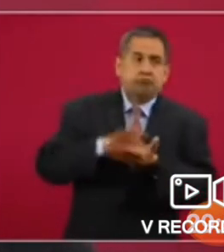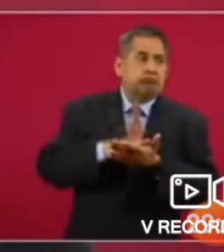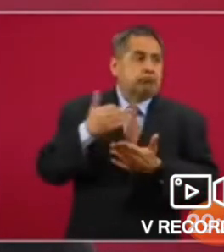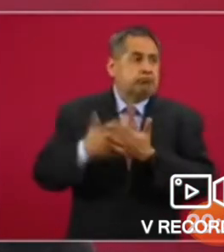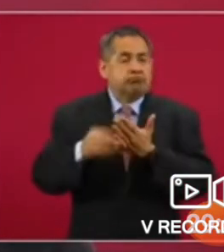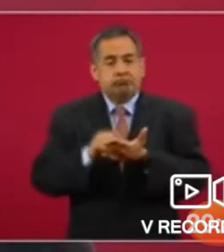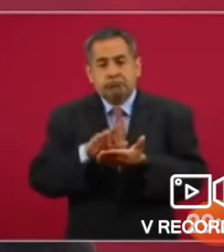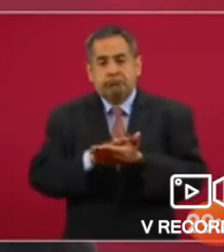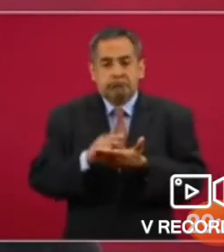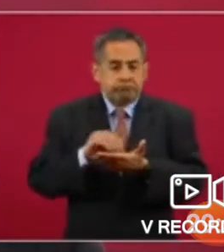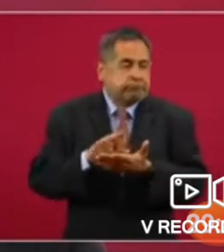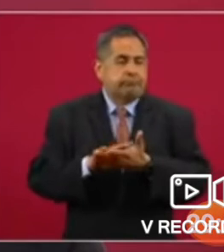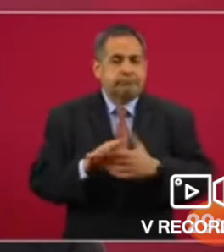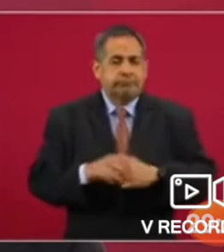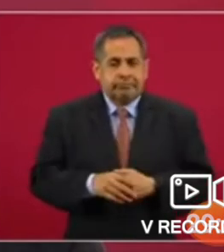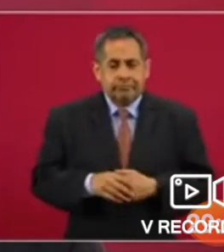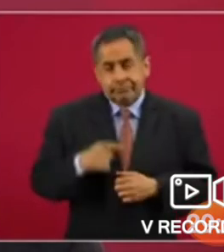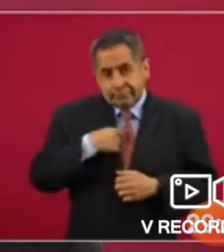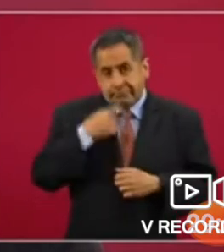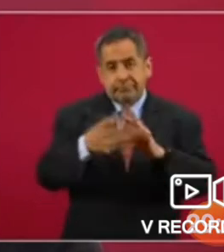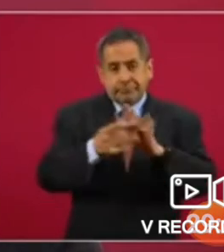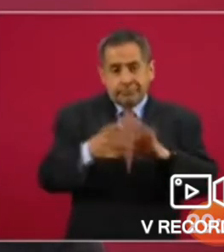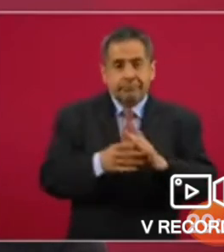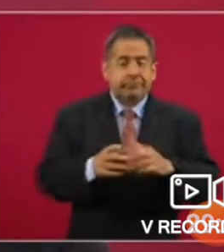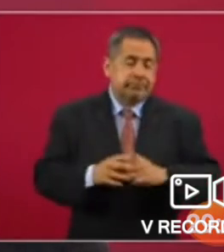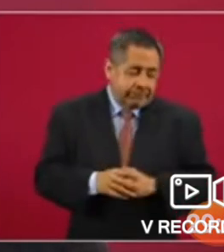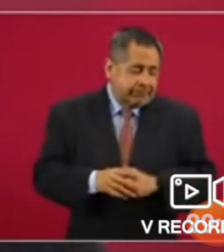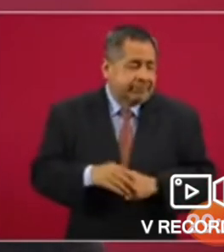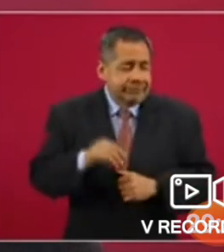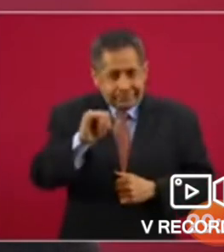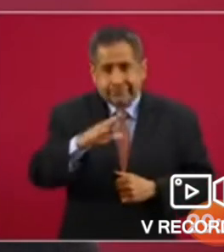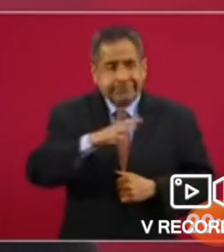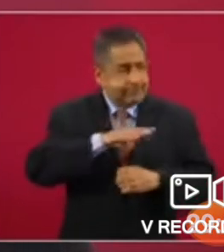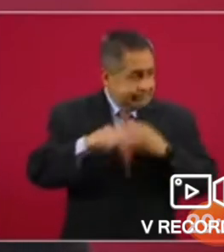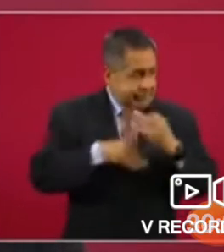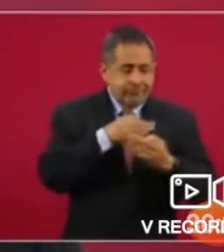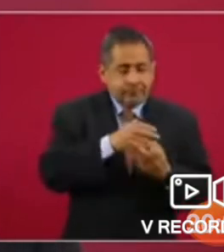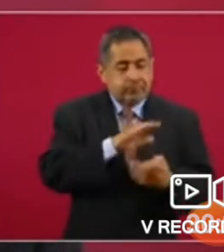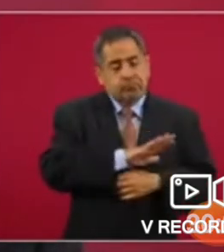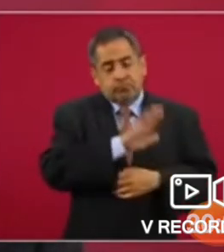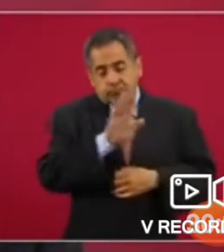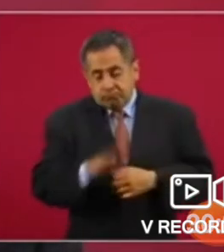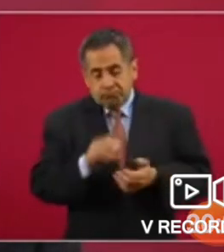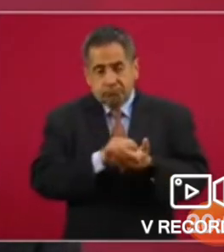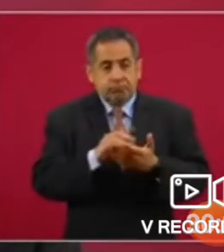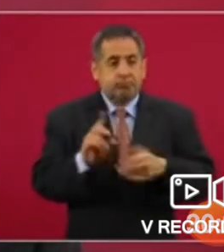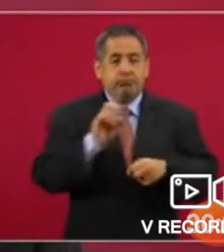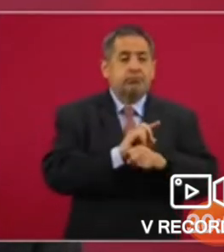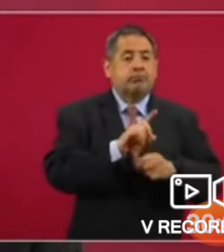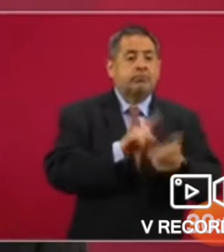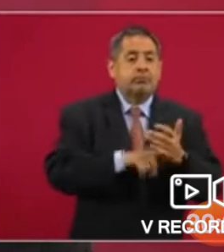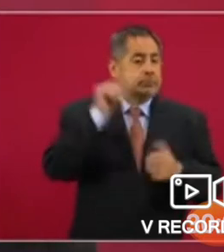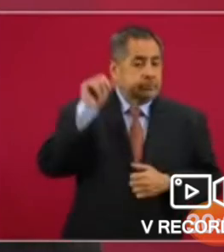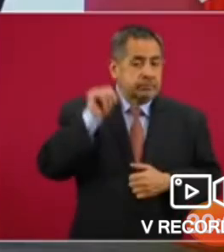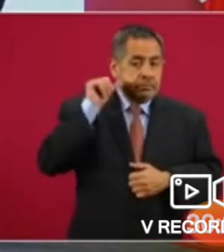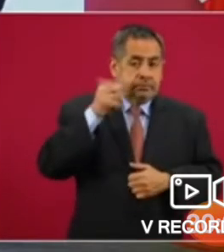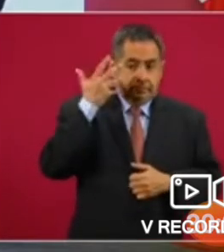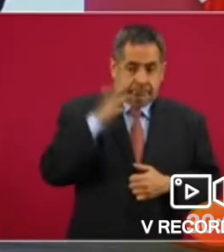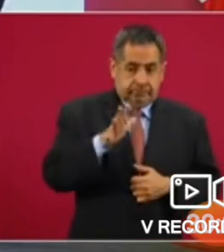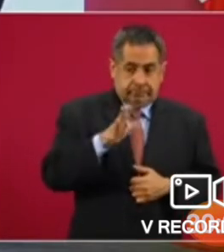todos. Y lo comentamos, claro que lo estamos registrando. Desde el 10 de abril se